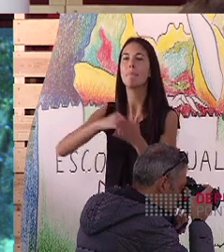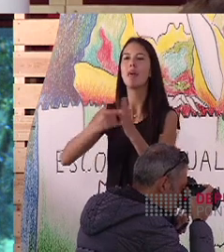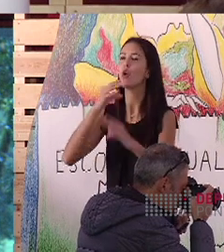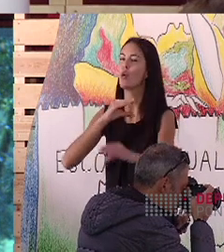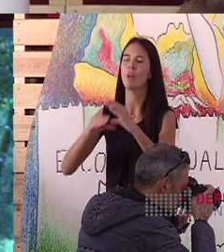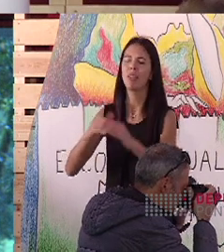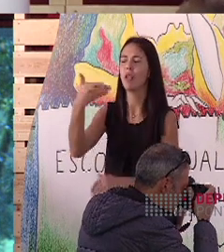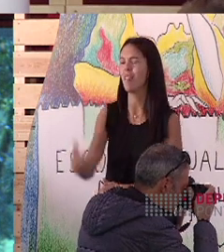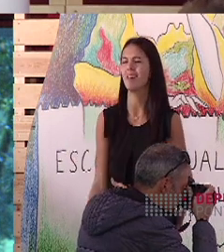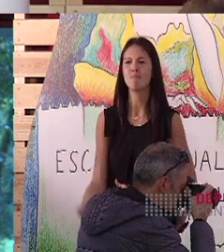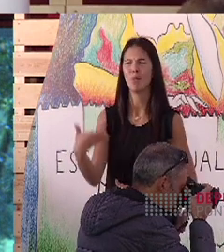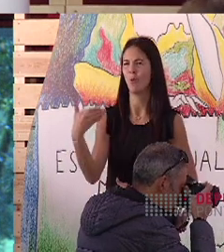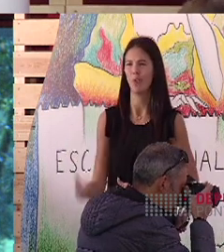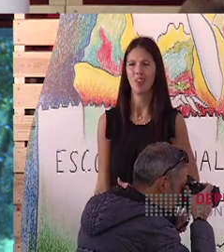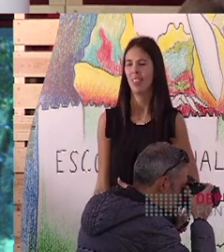comunicación son